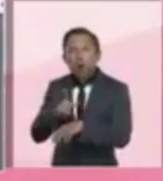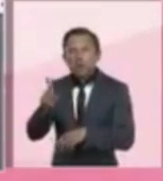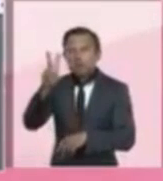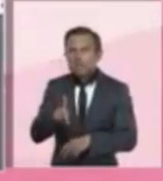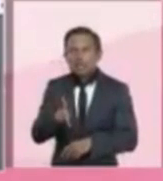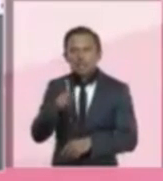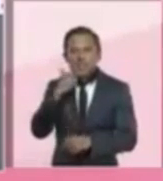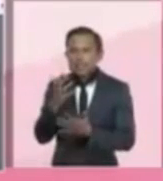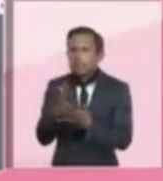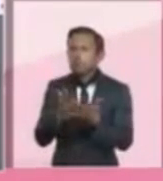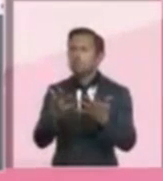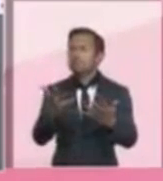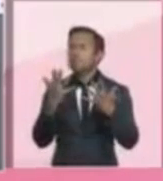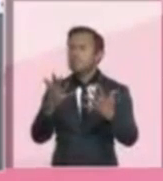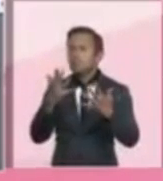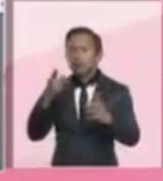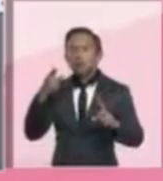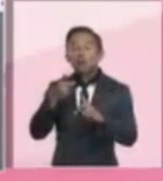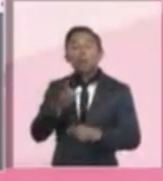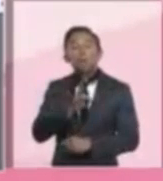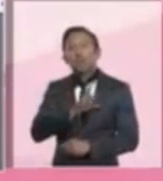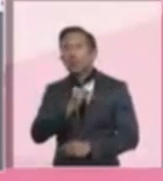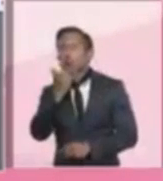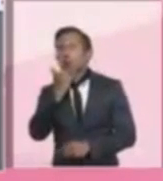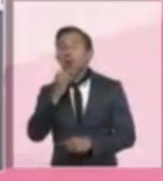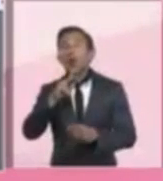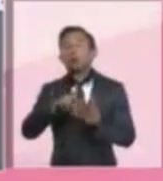volver a perder. Candidato López Obrador. Sencillamente,